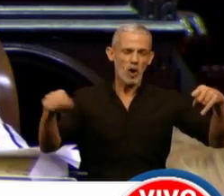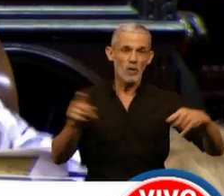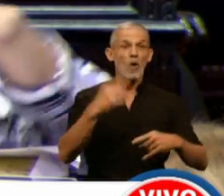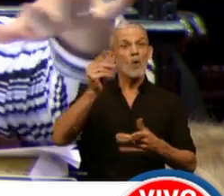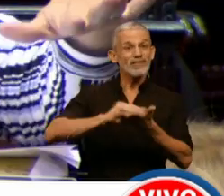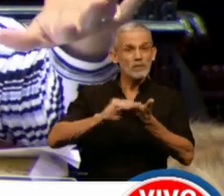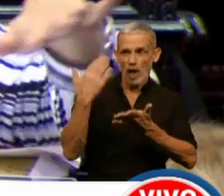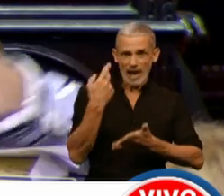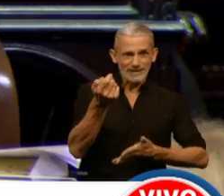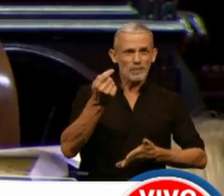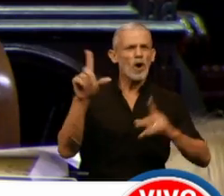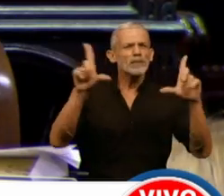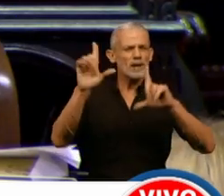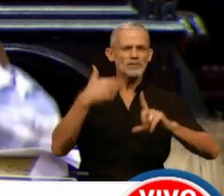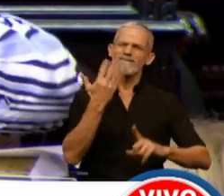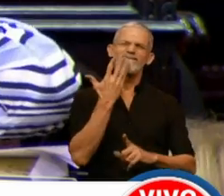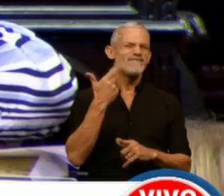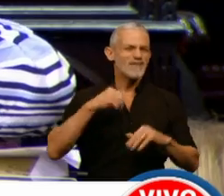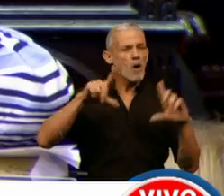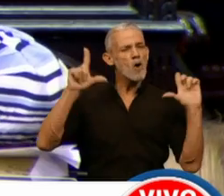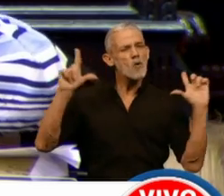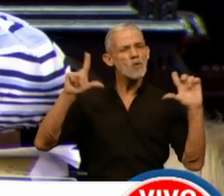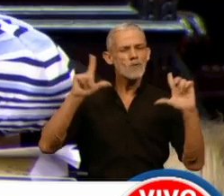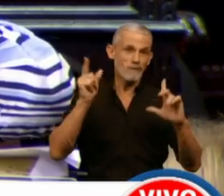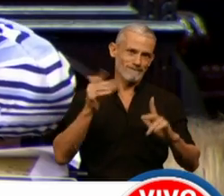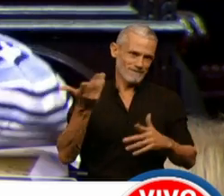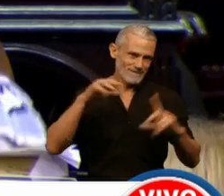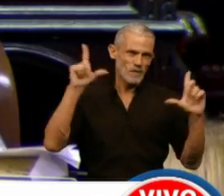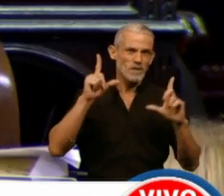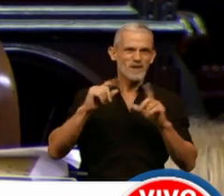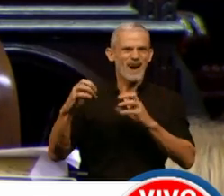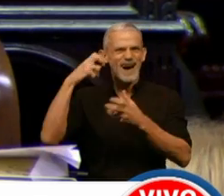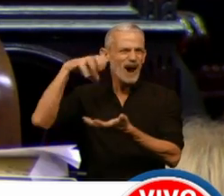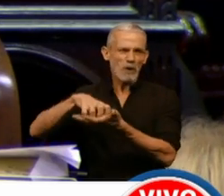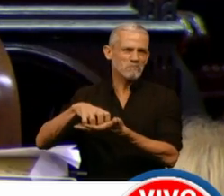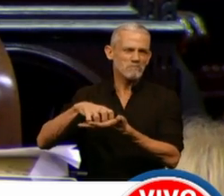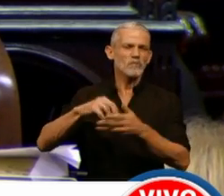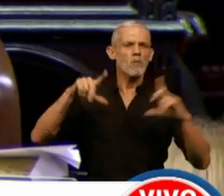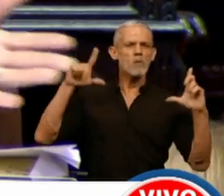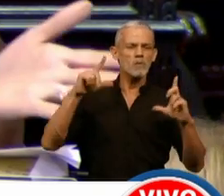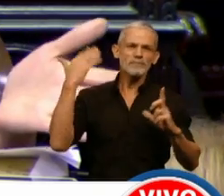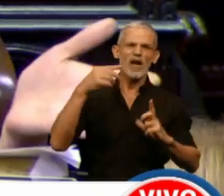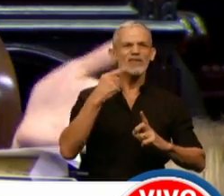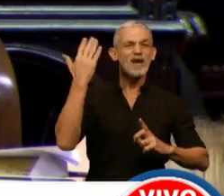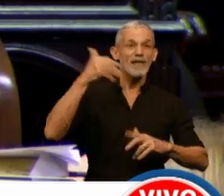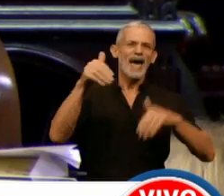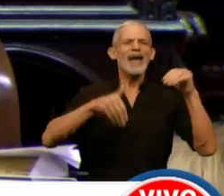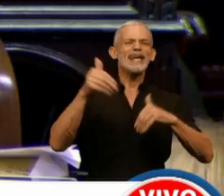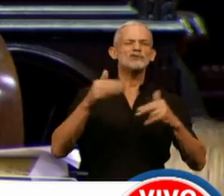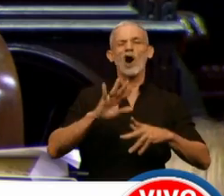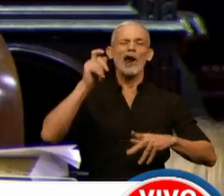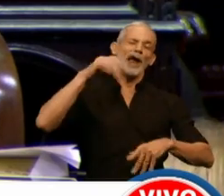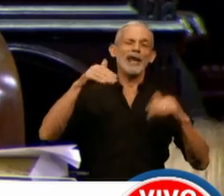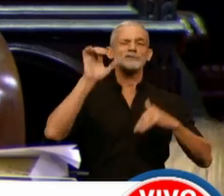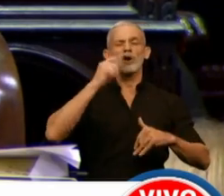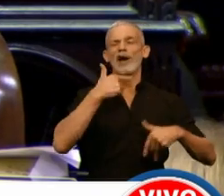uno hace poquitos los medios les gusta mucho más estar en los medios en el recinto podemos hablar de arte en una época electoral se preguntan si